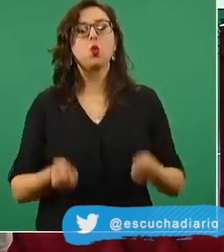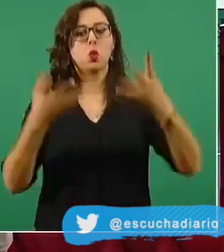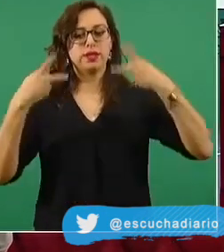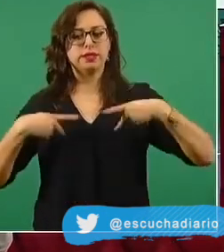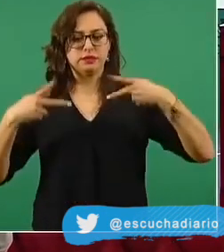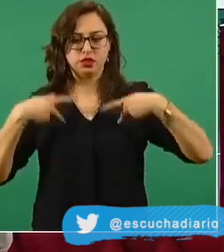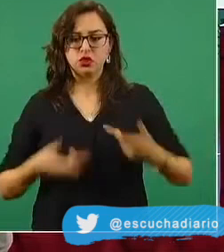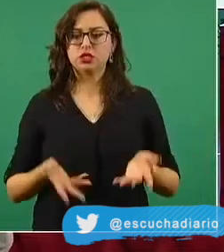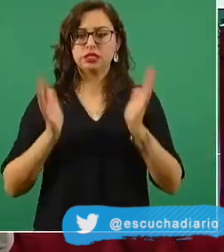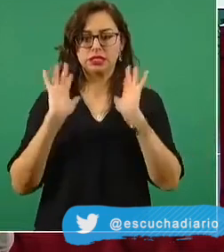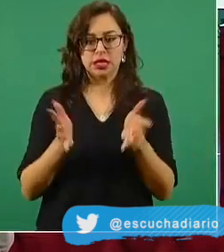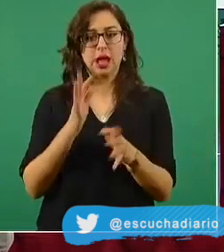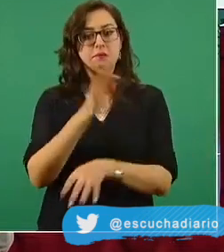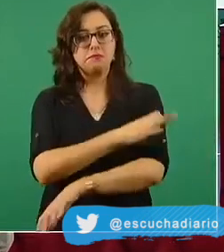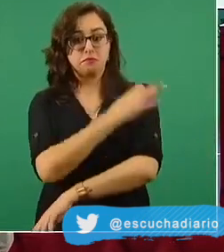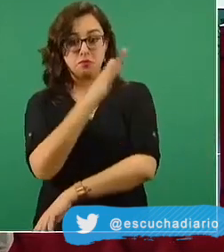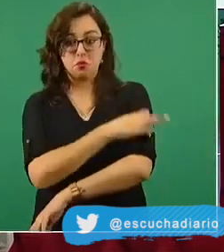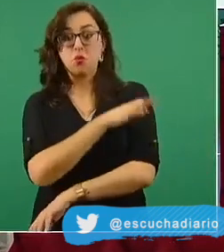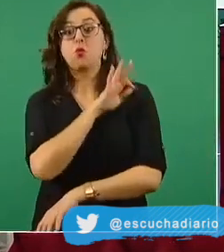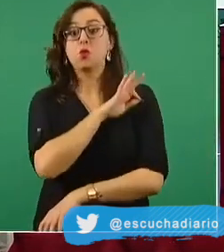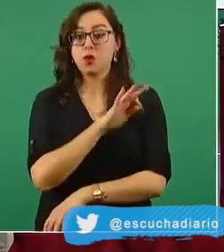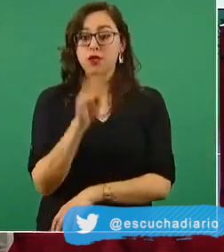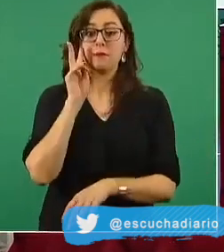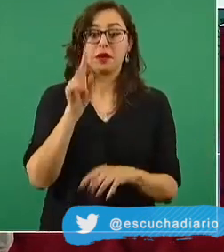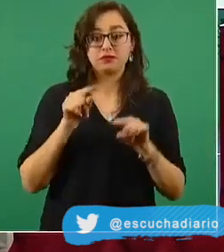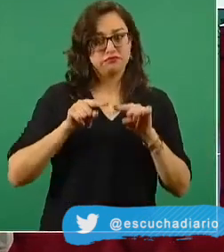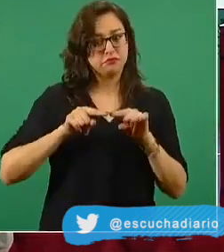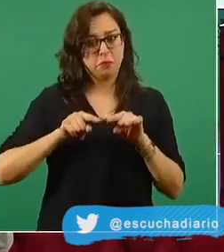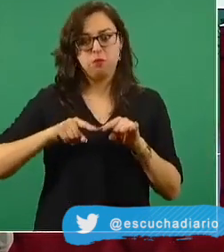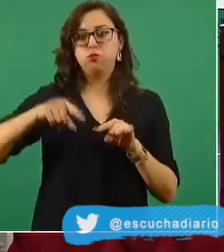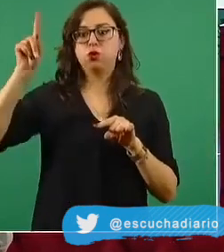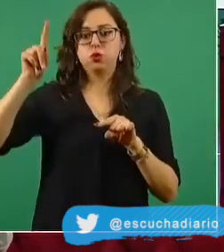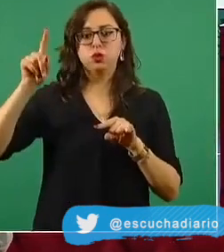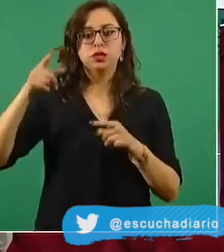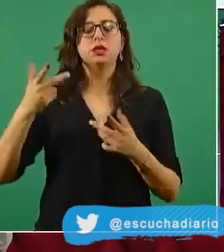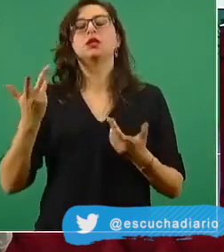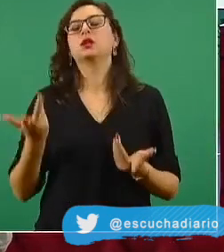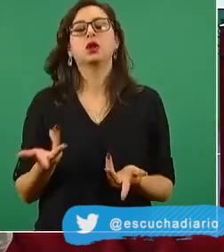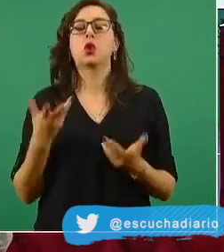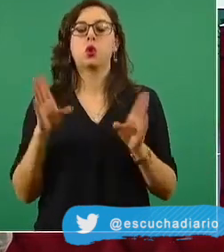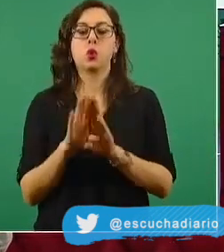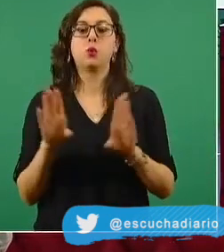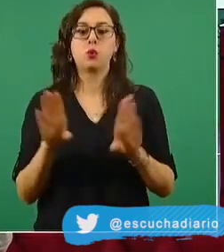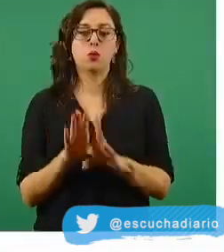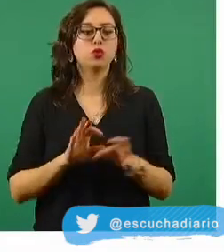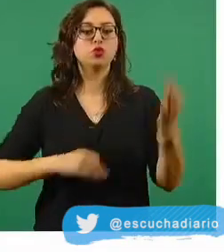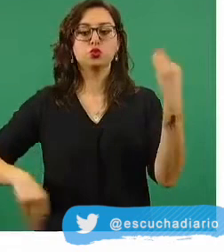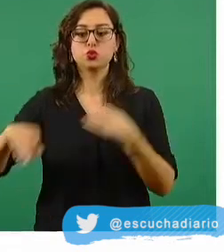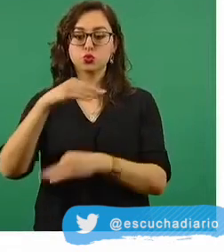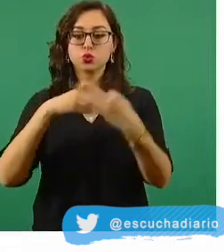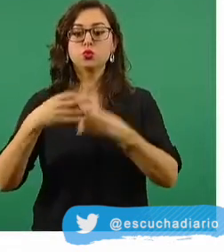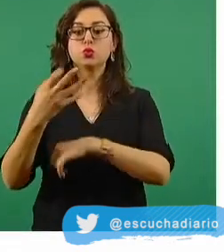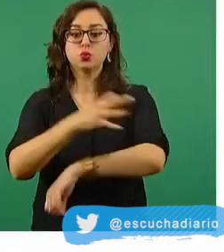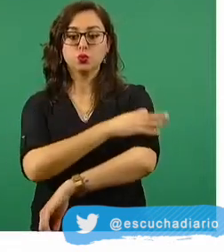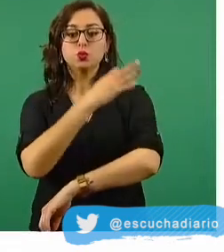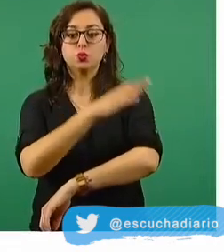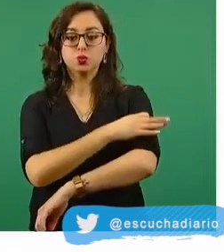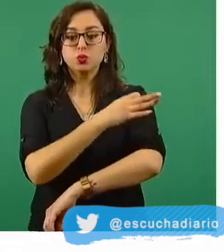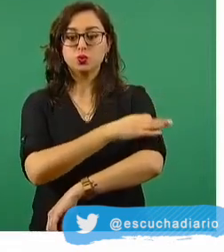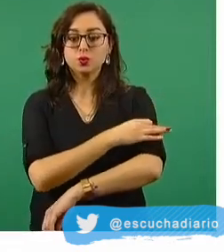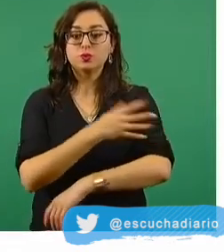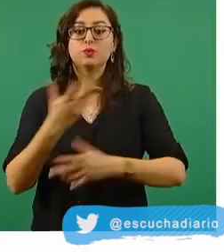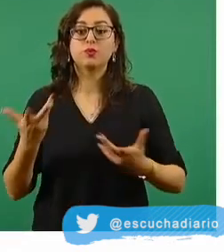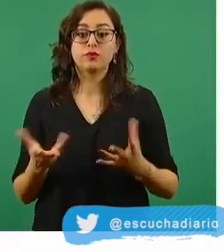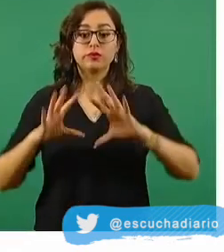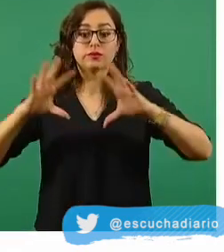tiene nuevamente una imagen de un salto importante y para efectos ya ahora de todas las dosis que se han aplicado hasta el momento en